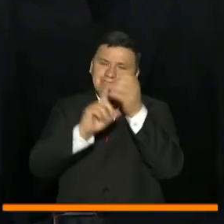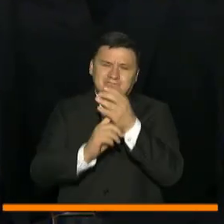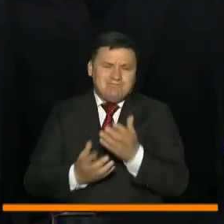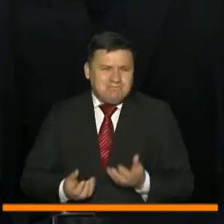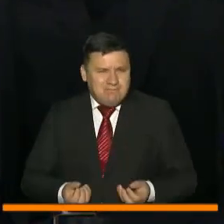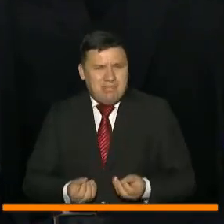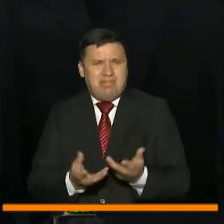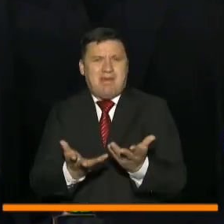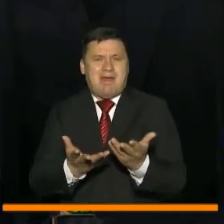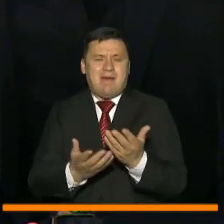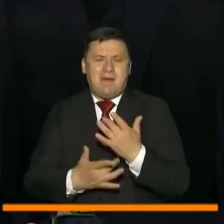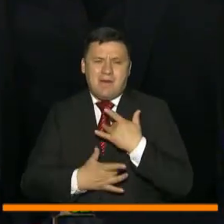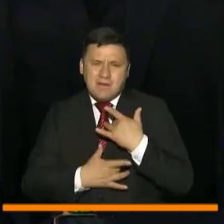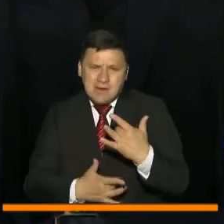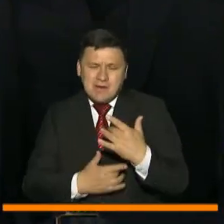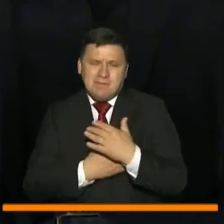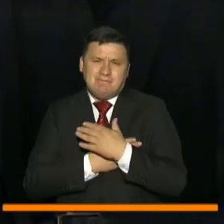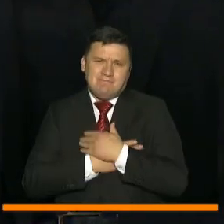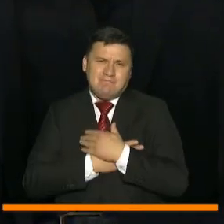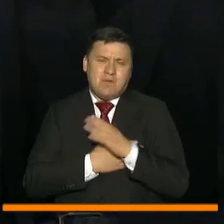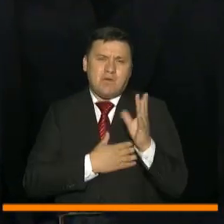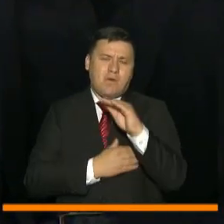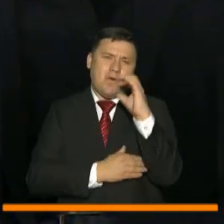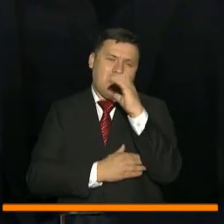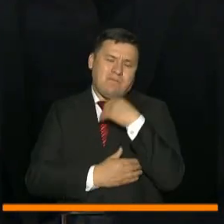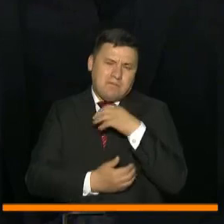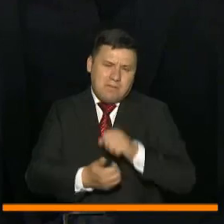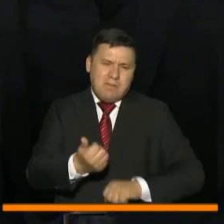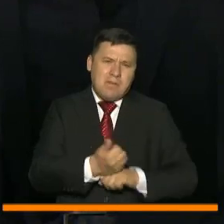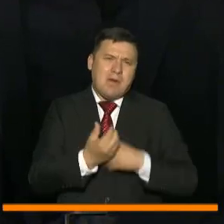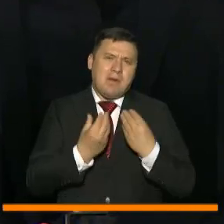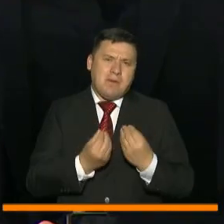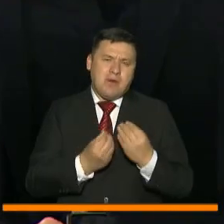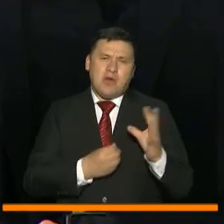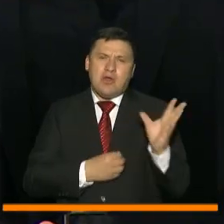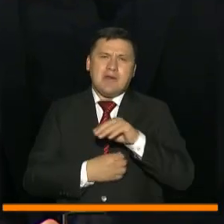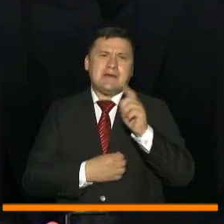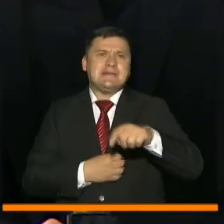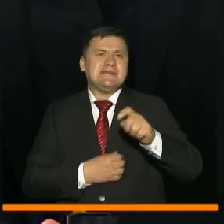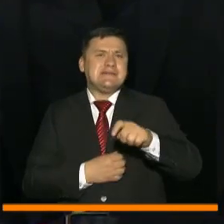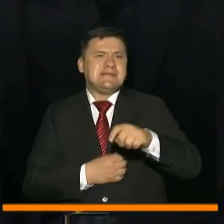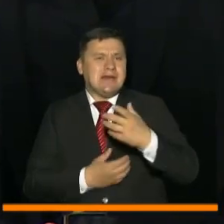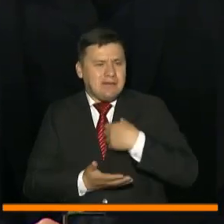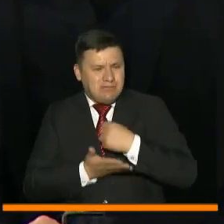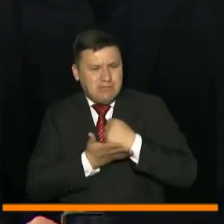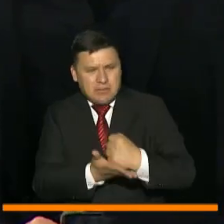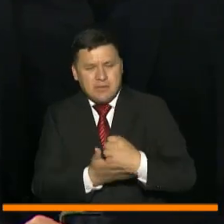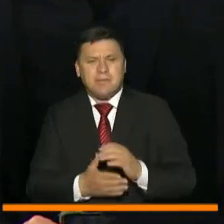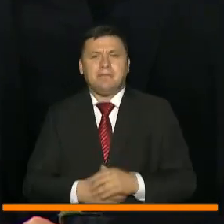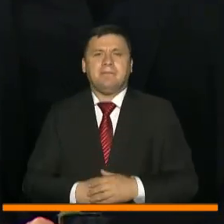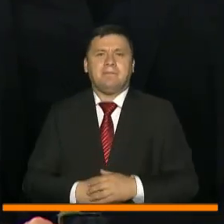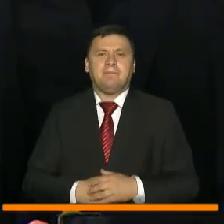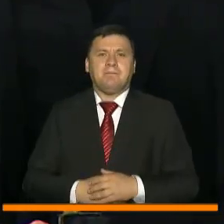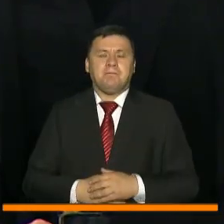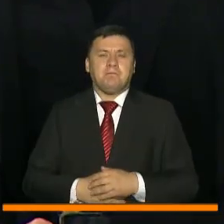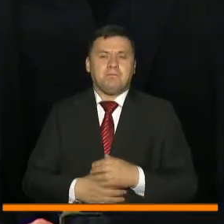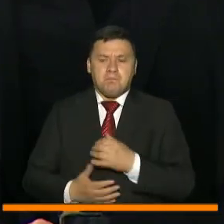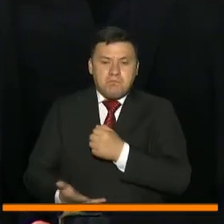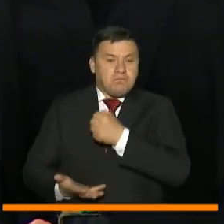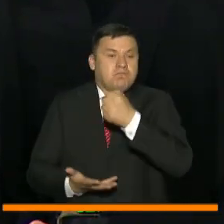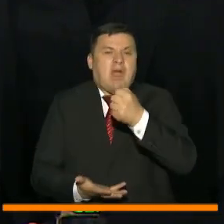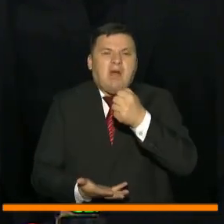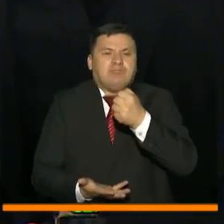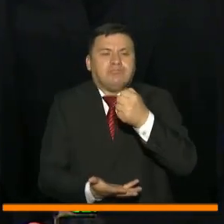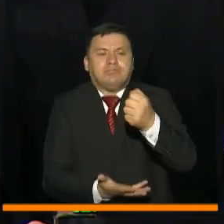de solidaridad y de cariño de los colombianos para los colombianos que lo necesitan en este momento. Más allá de llevar una ayuda